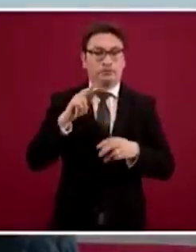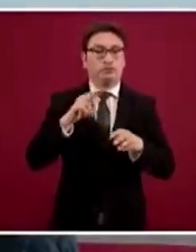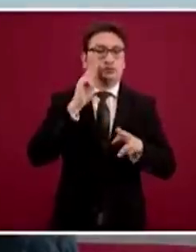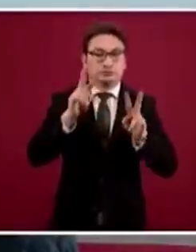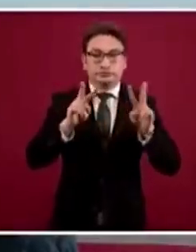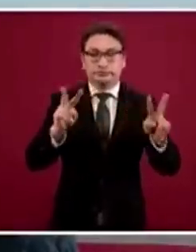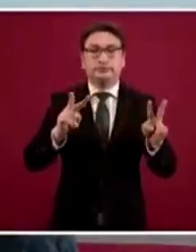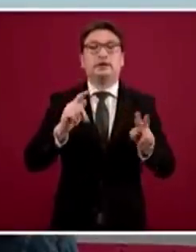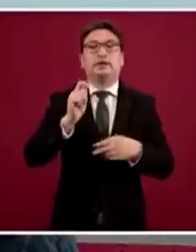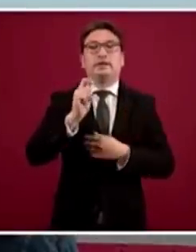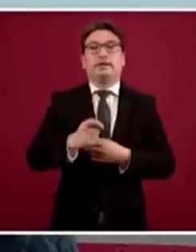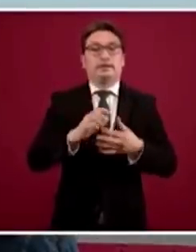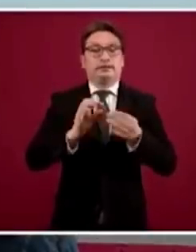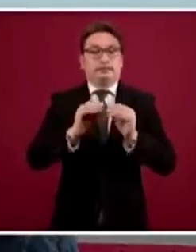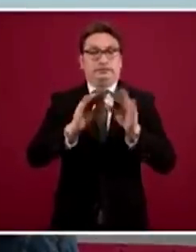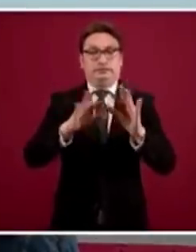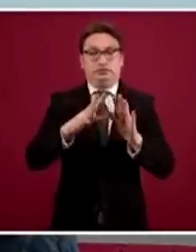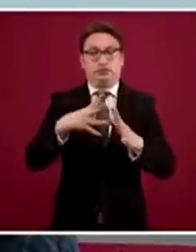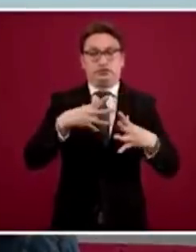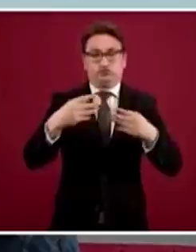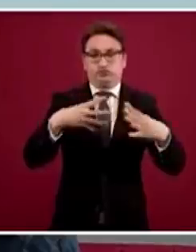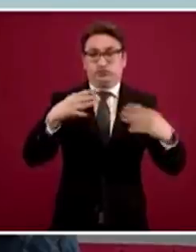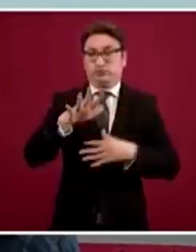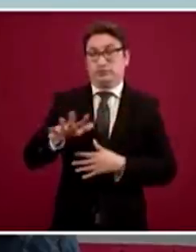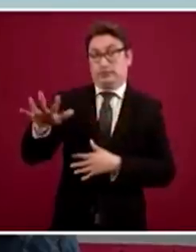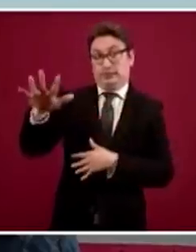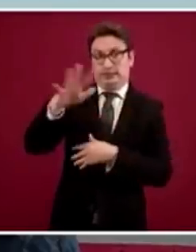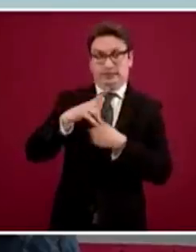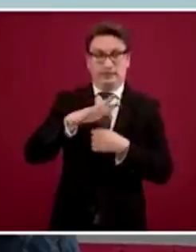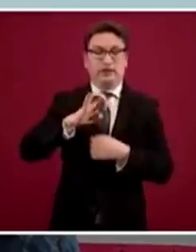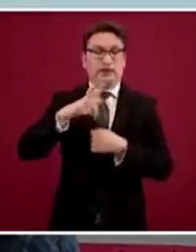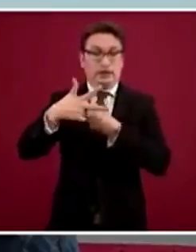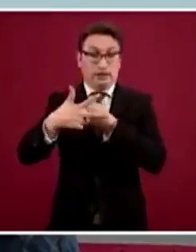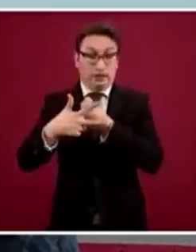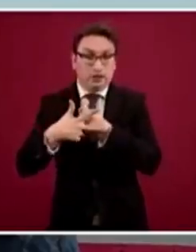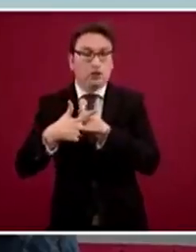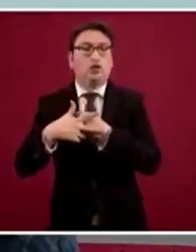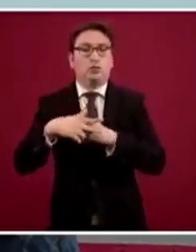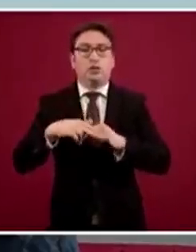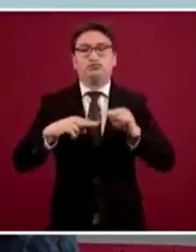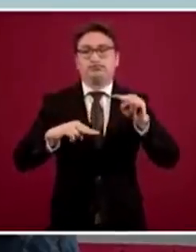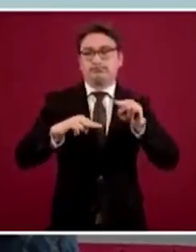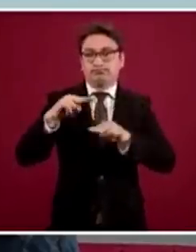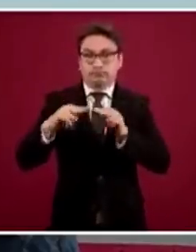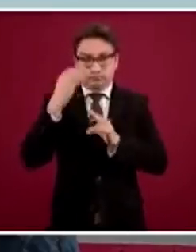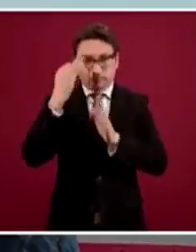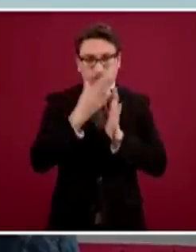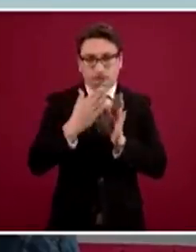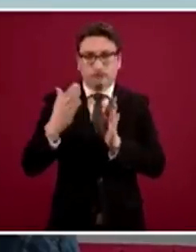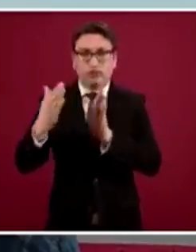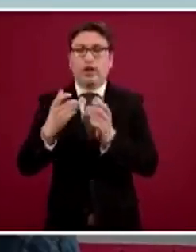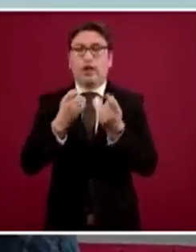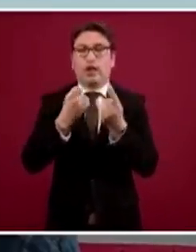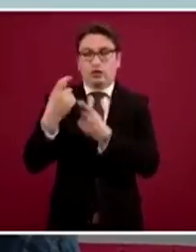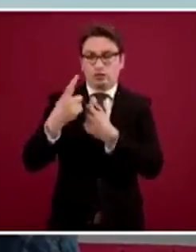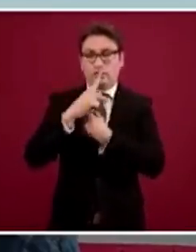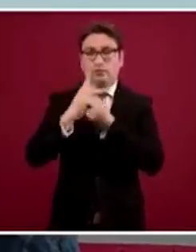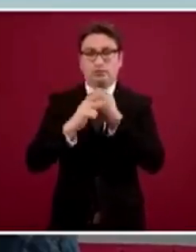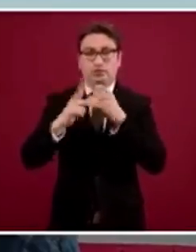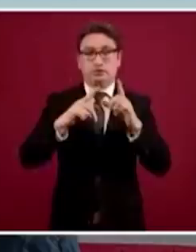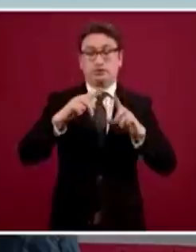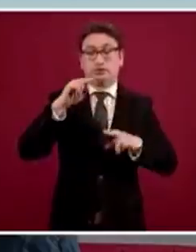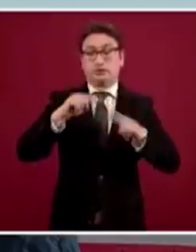que la epidemia en la región europea está en una fase en algunos países ya en declive en otros